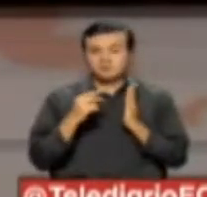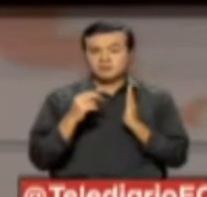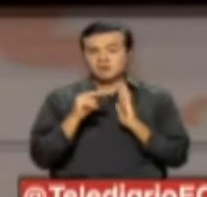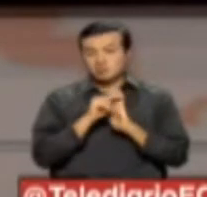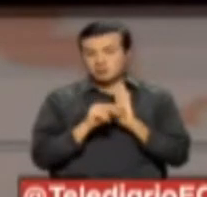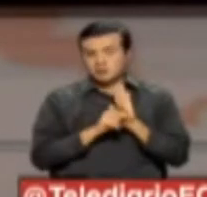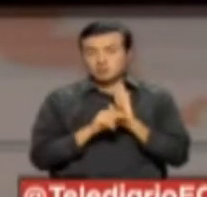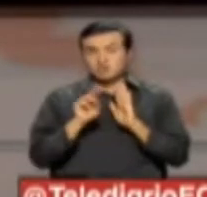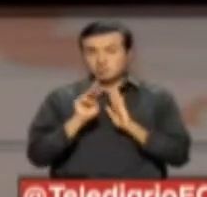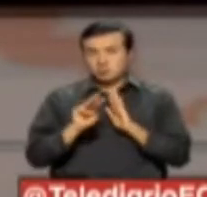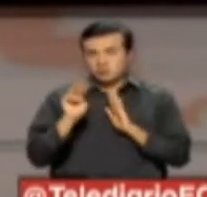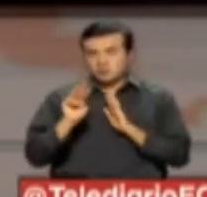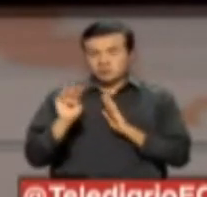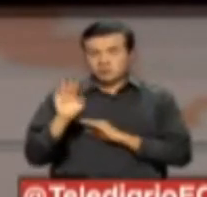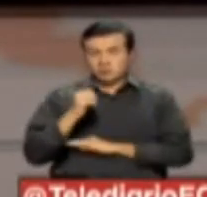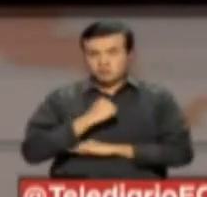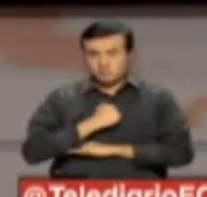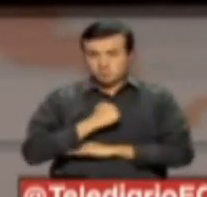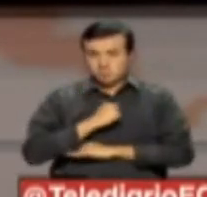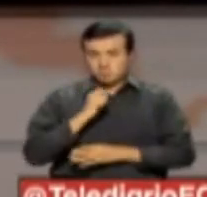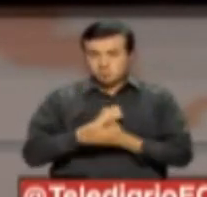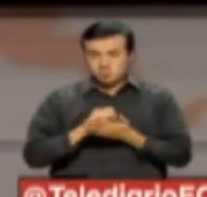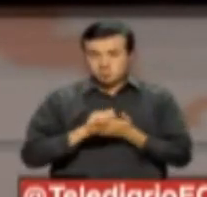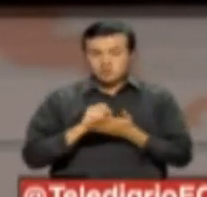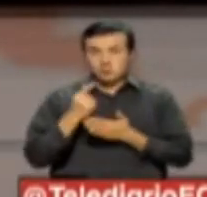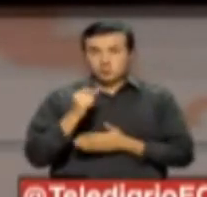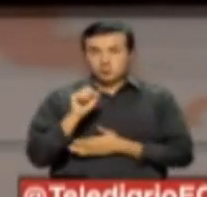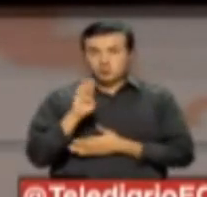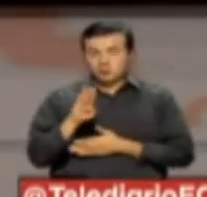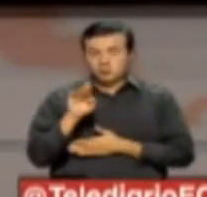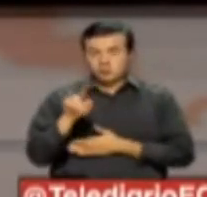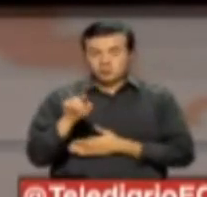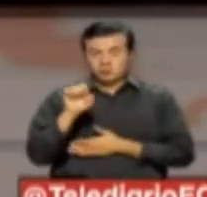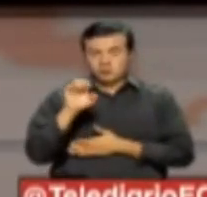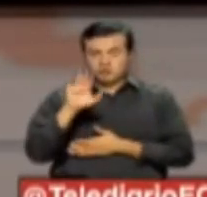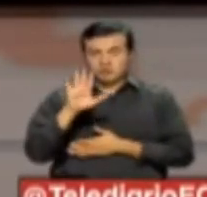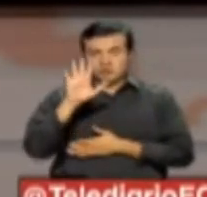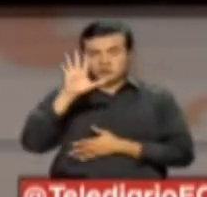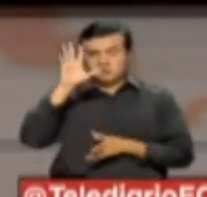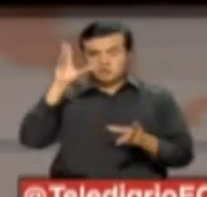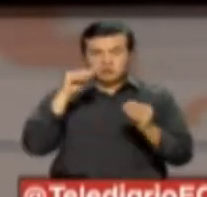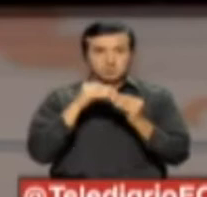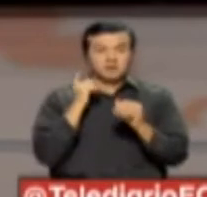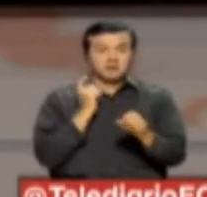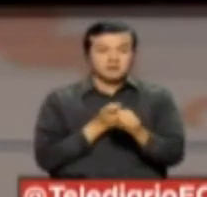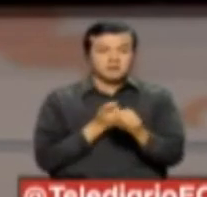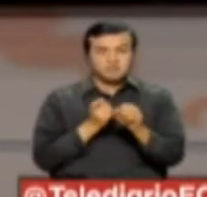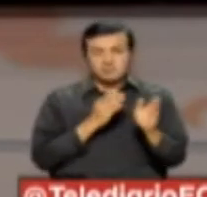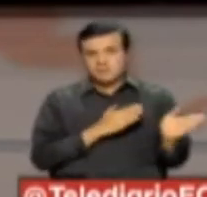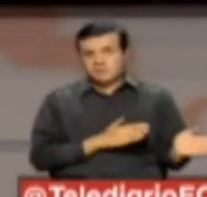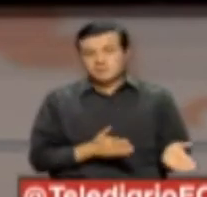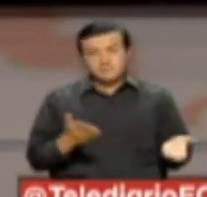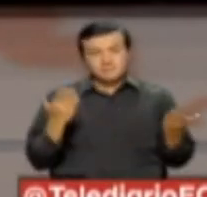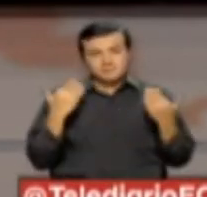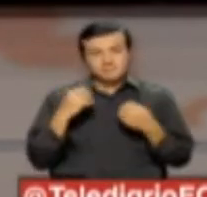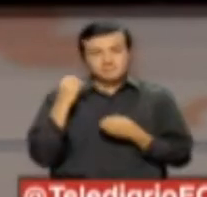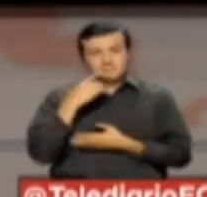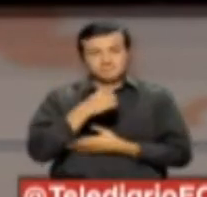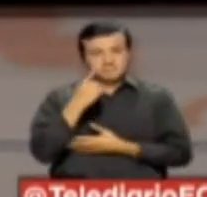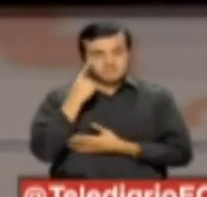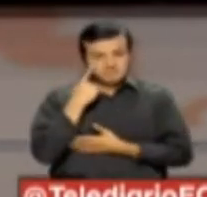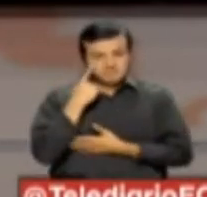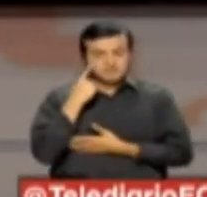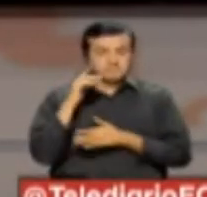www de propiedad intelectual puntogov punto s dentro de esto existe un espacio específico en el que se encuentran disponibles